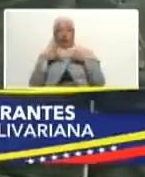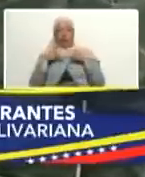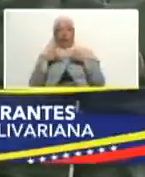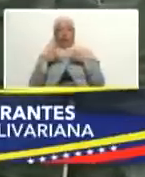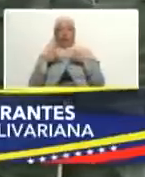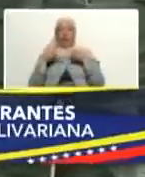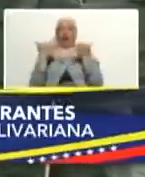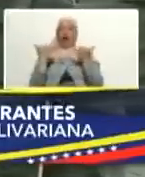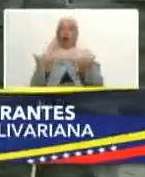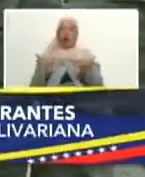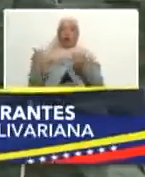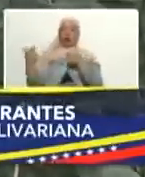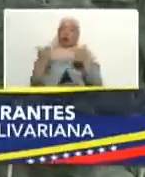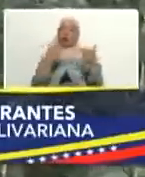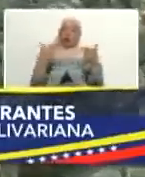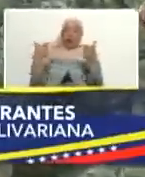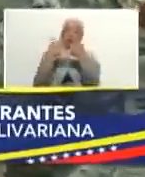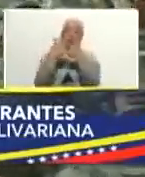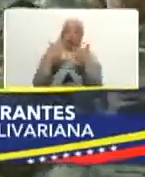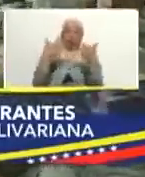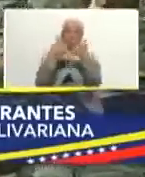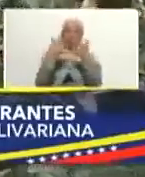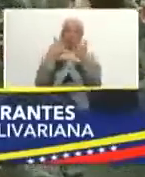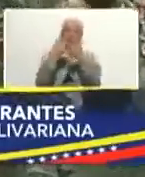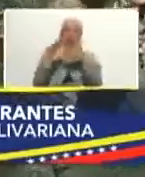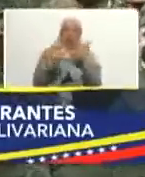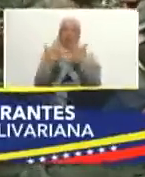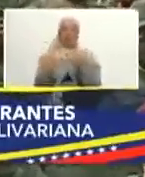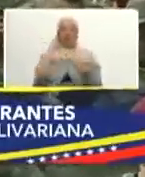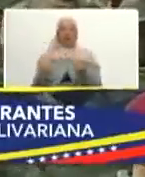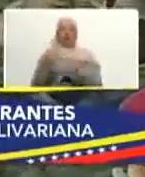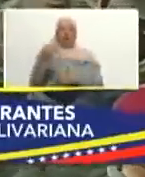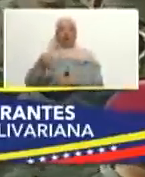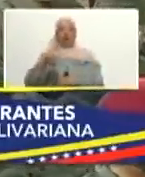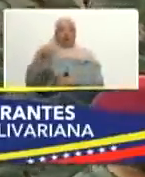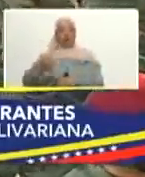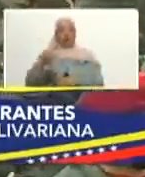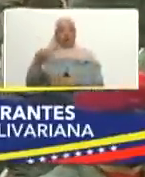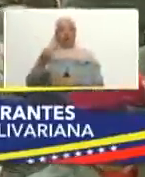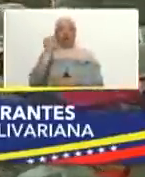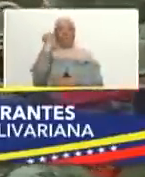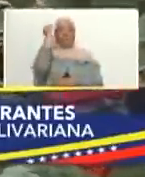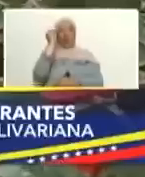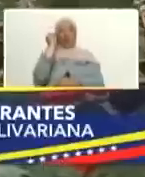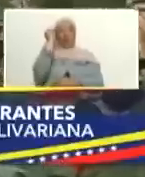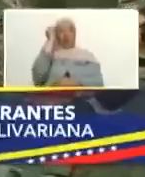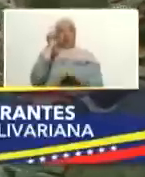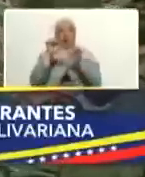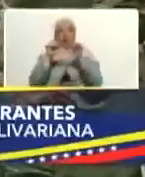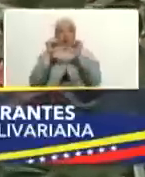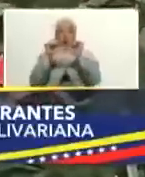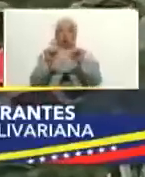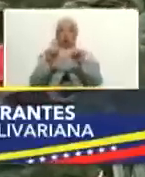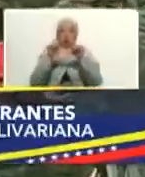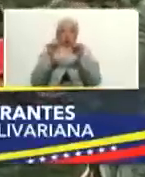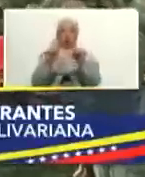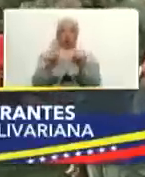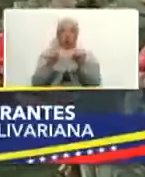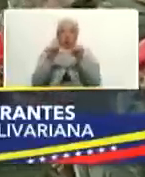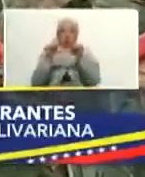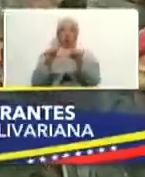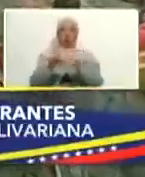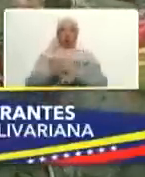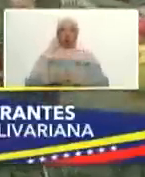presente. Nosotros no celebramos por celebrar, nosotros siempre celebramos con una reflexión permanente, continua, de